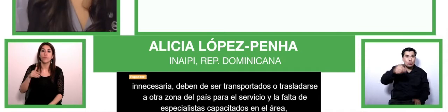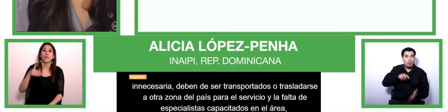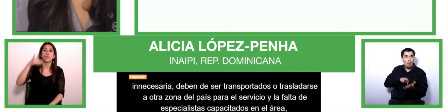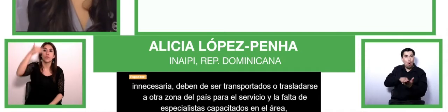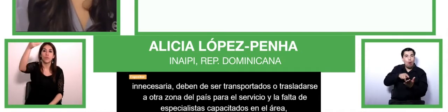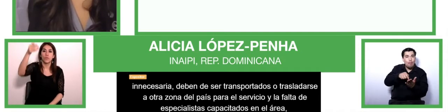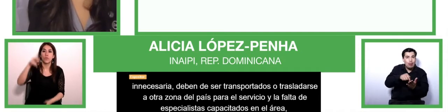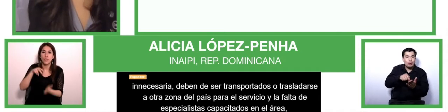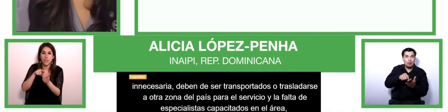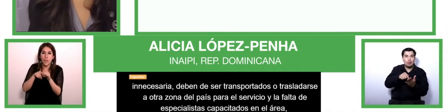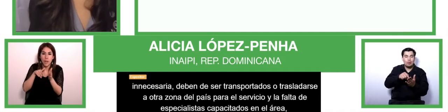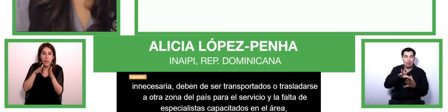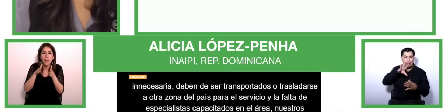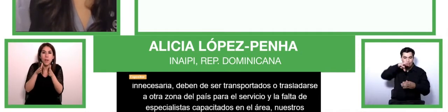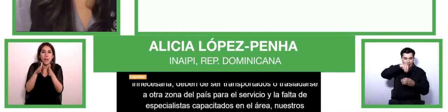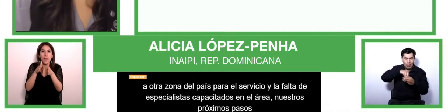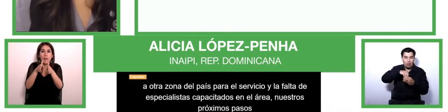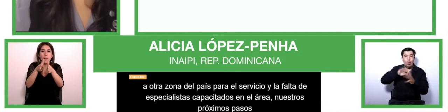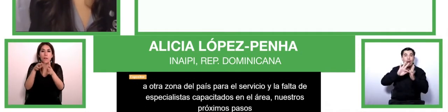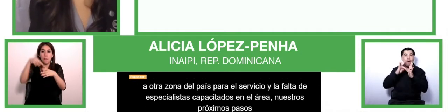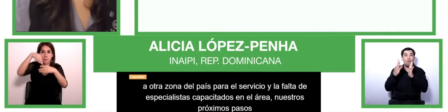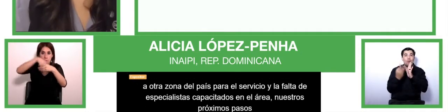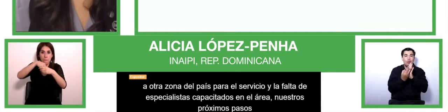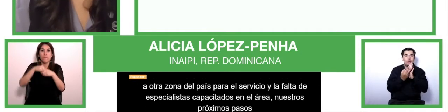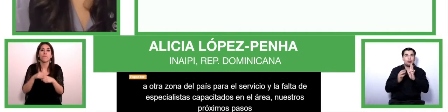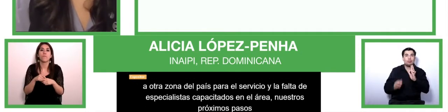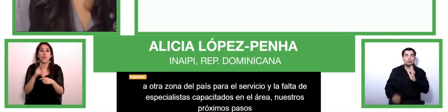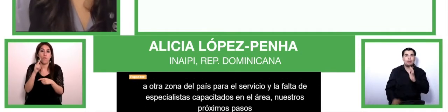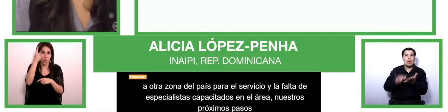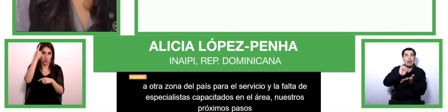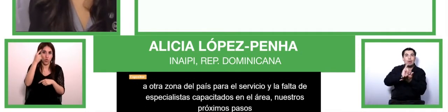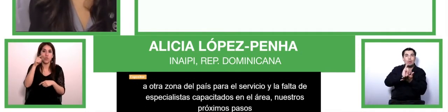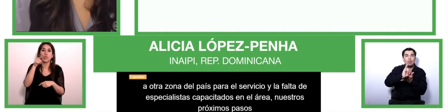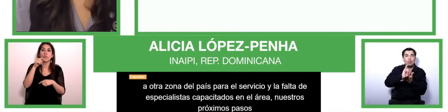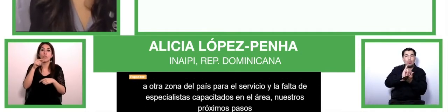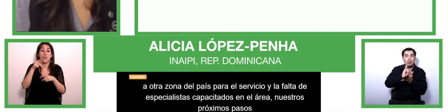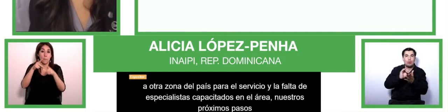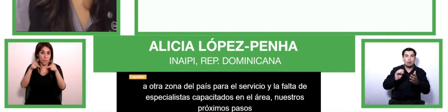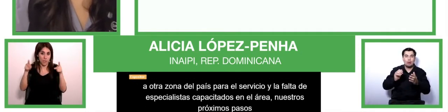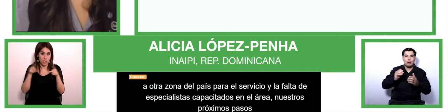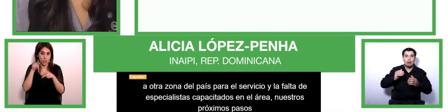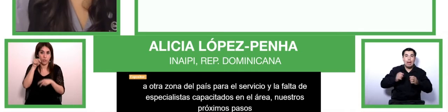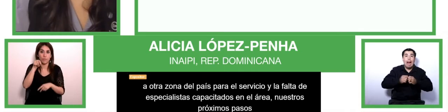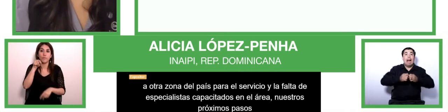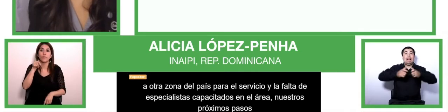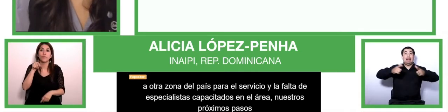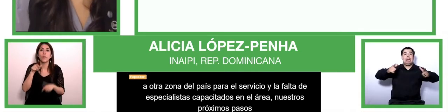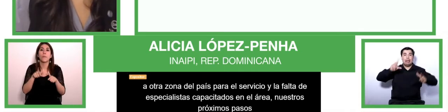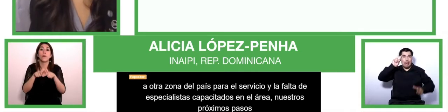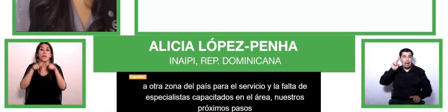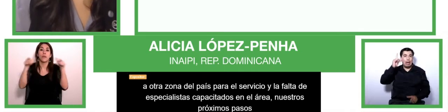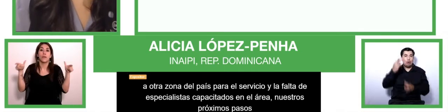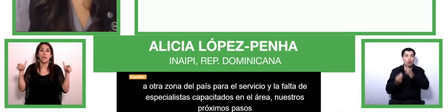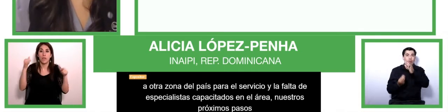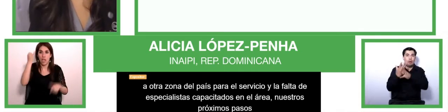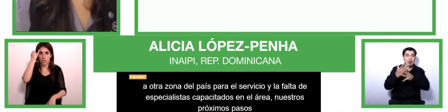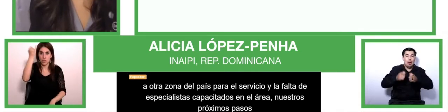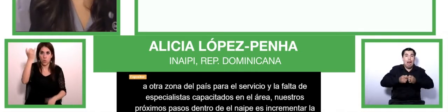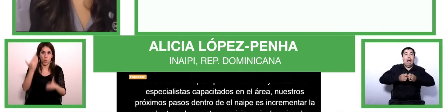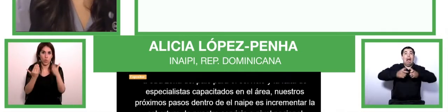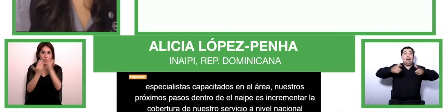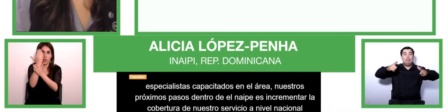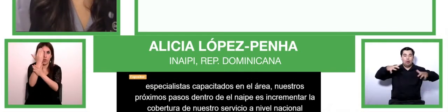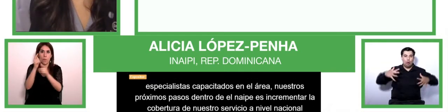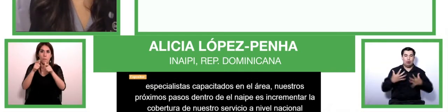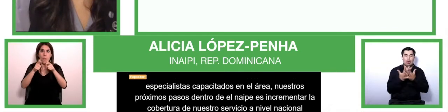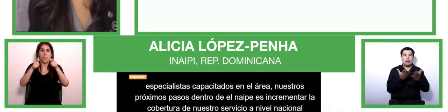Nuestros próximos pasos dentro del INAIPE es incrementar la cobertura de nuestros servicios a nivel nacional, continuar ampliando nuestra